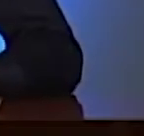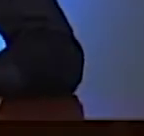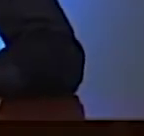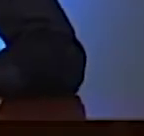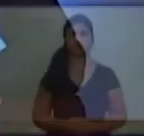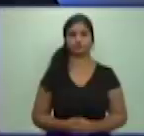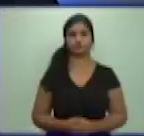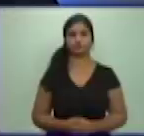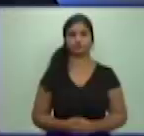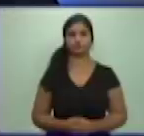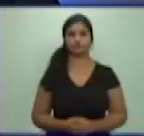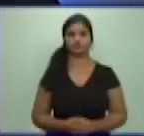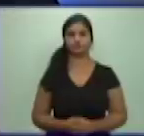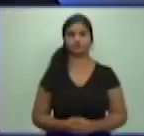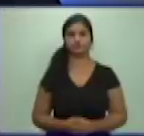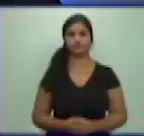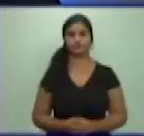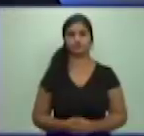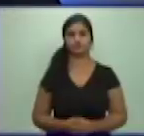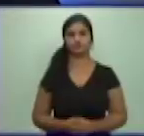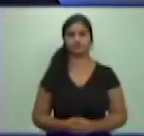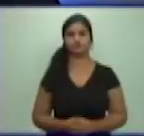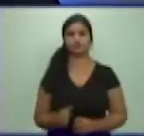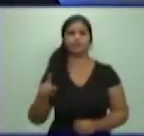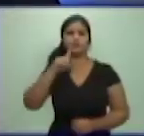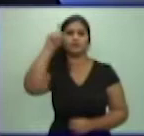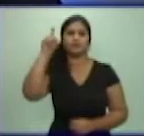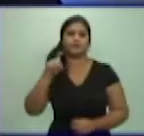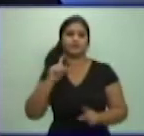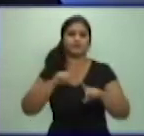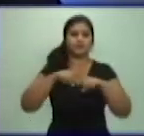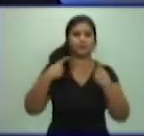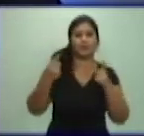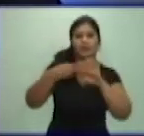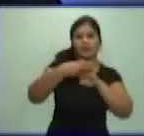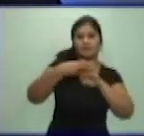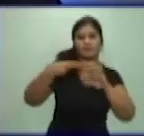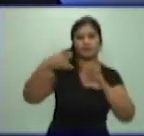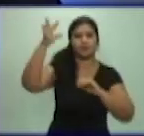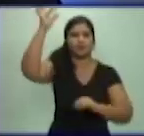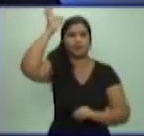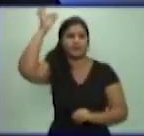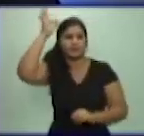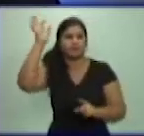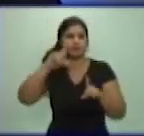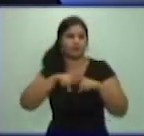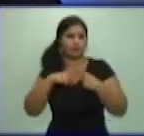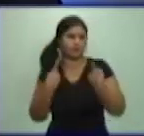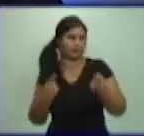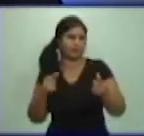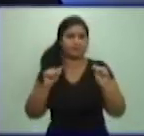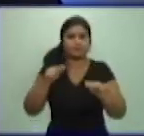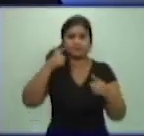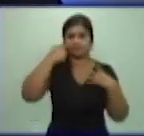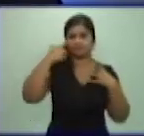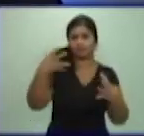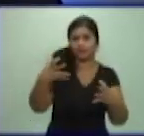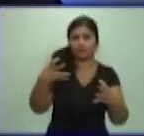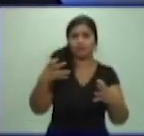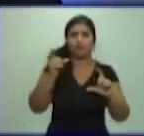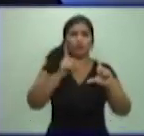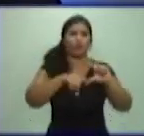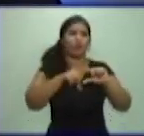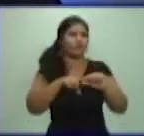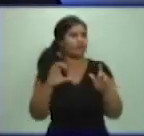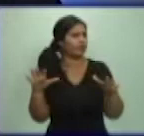Bueno, ¿y por qué nosotros damos español? ¿Qué contenidos, qué conocimientos nosotros adquirimos